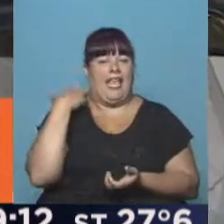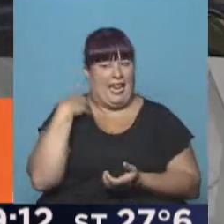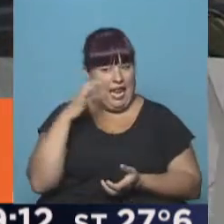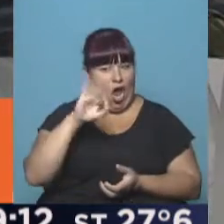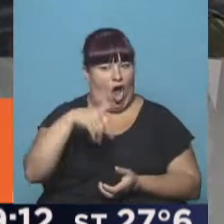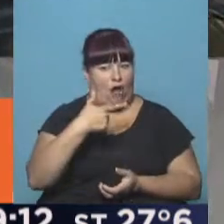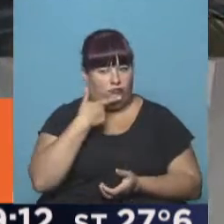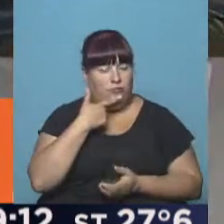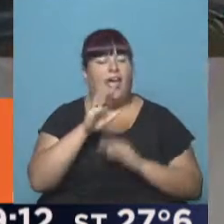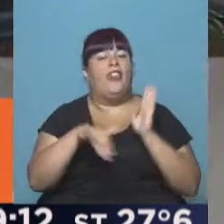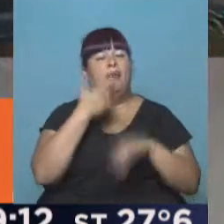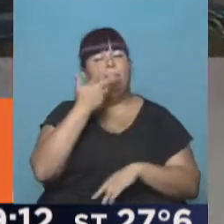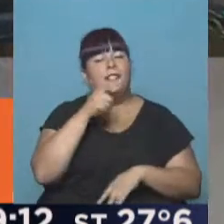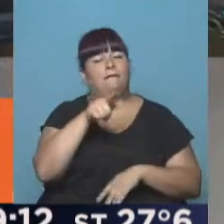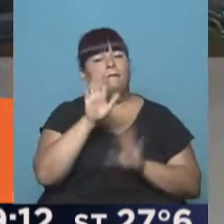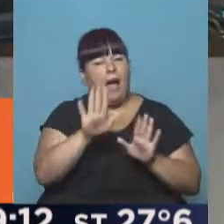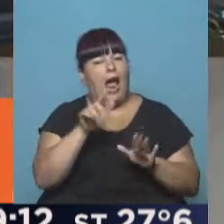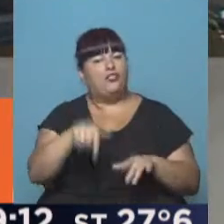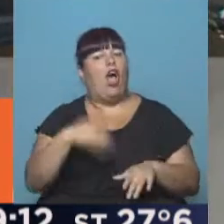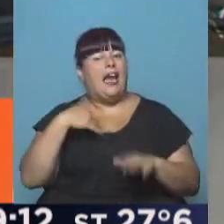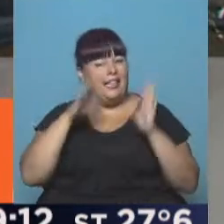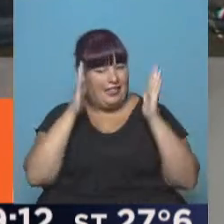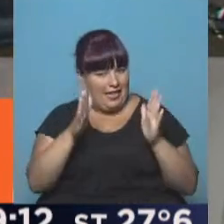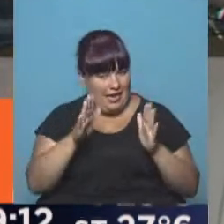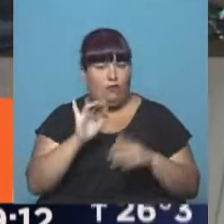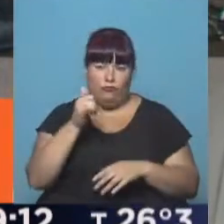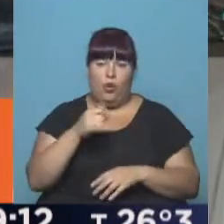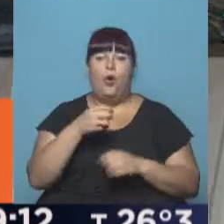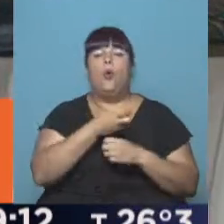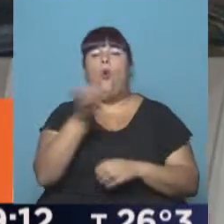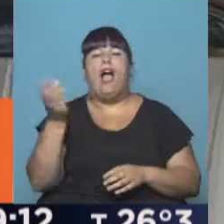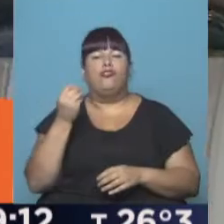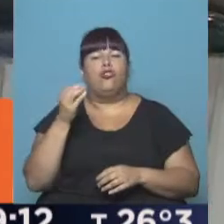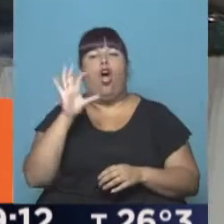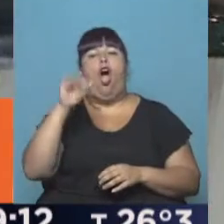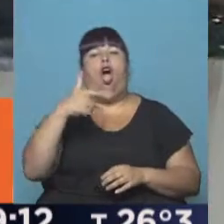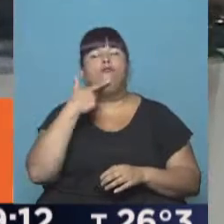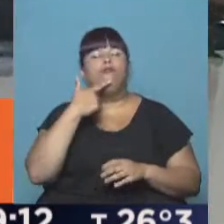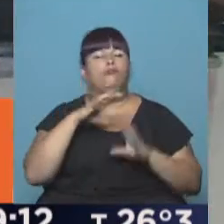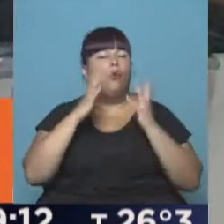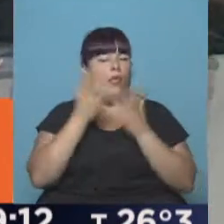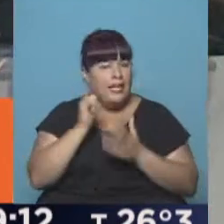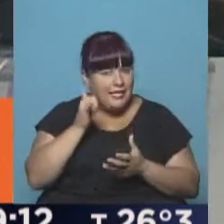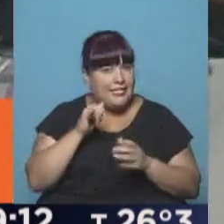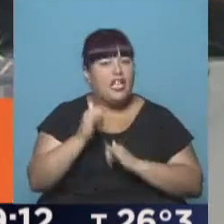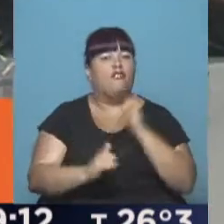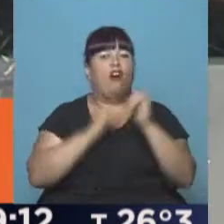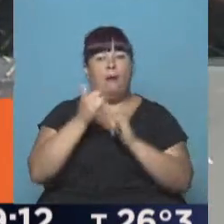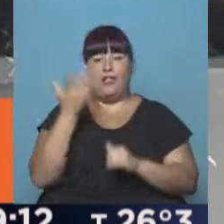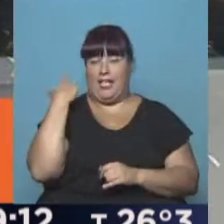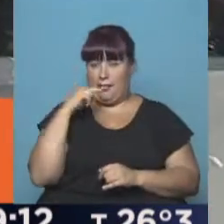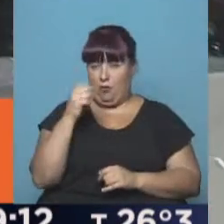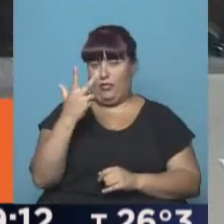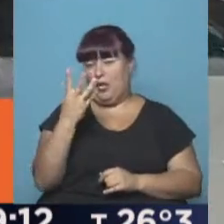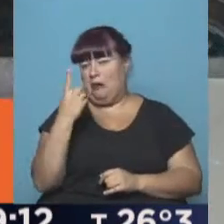Organización Mundial de la Salud y después me gustaría si nos podemos detener en Argentina en particular. Perfecto. ¿De cuánto estamos hablando según la OMS? Sí, es un informe que acaba de salir